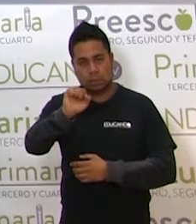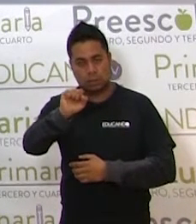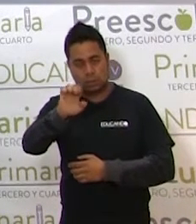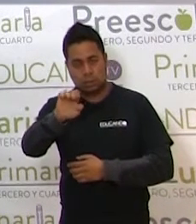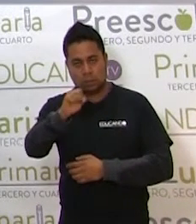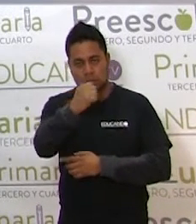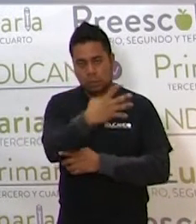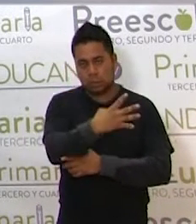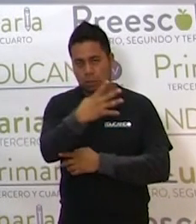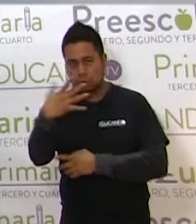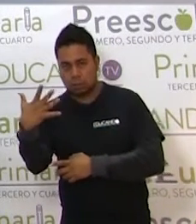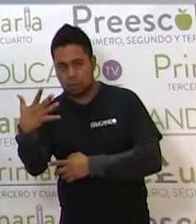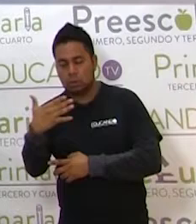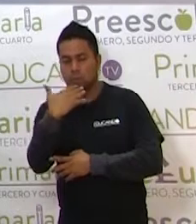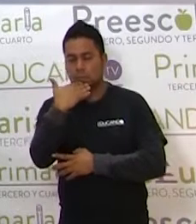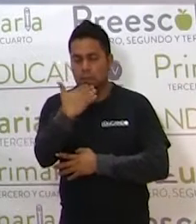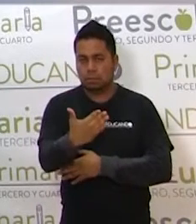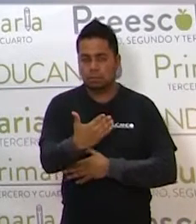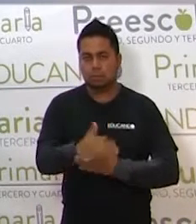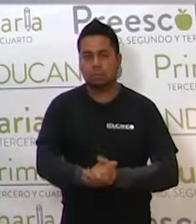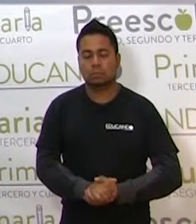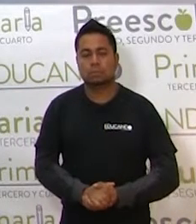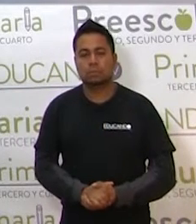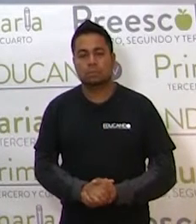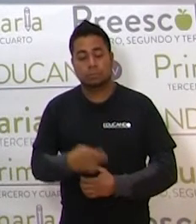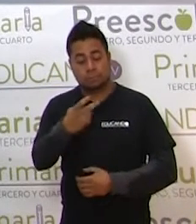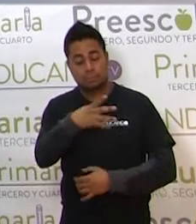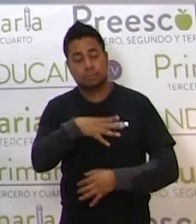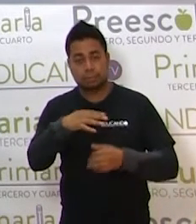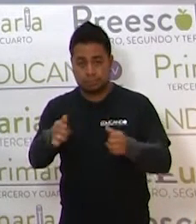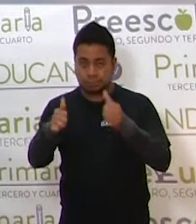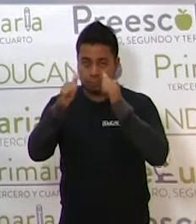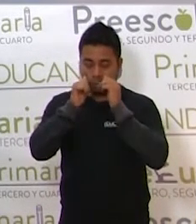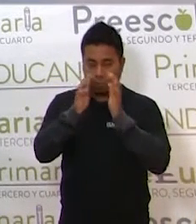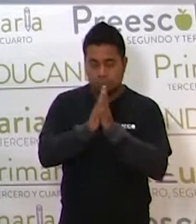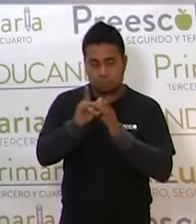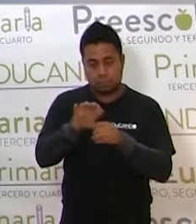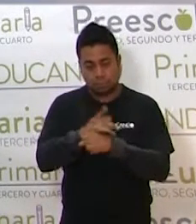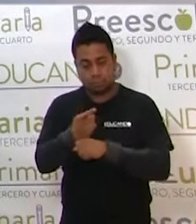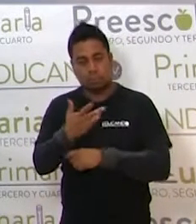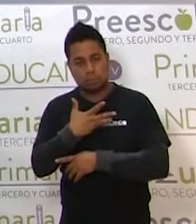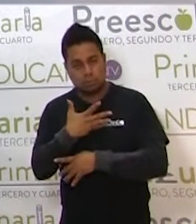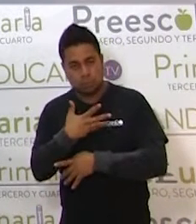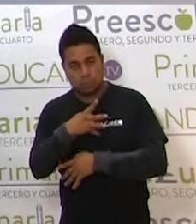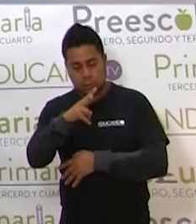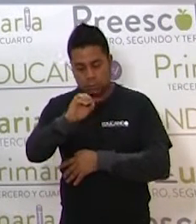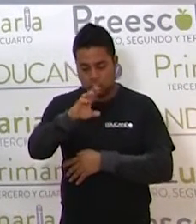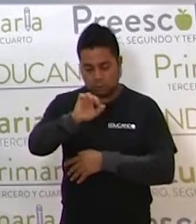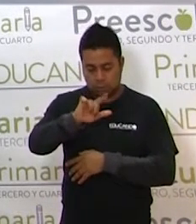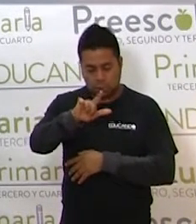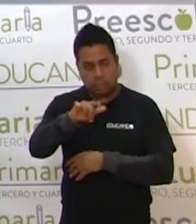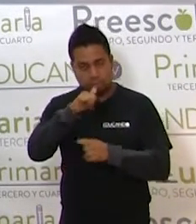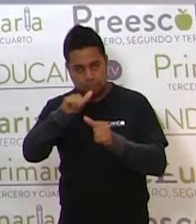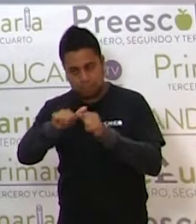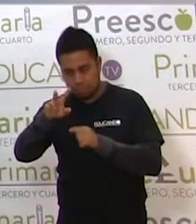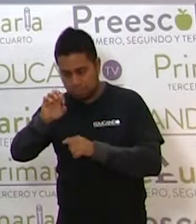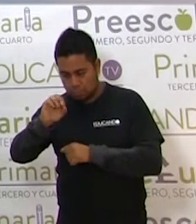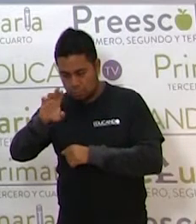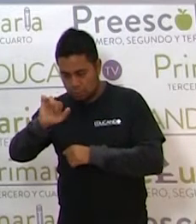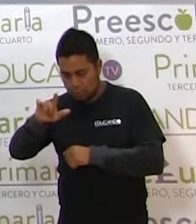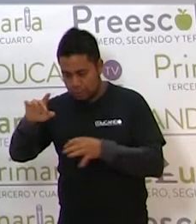bien y aquí mucha atención porque tenemos vocal y vocal